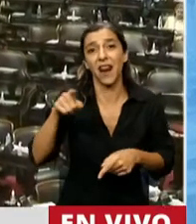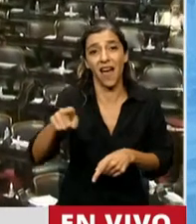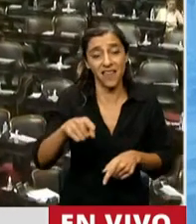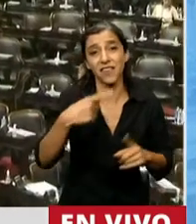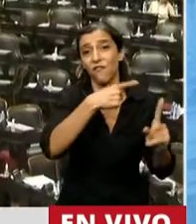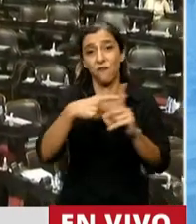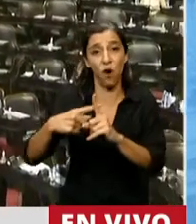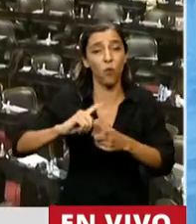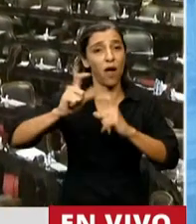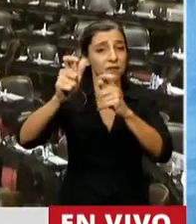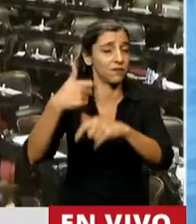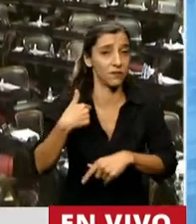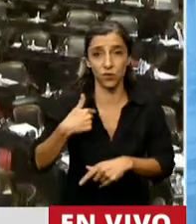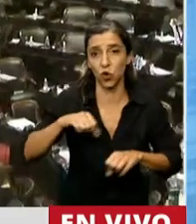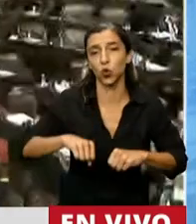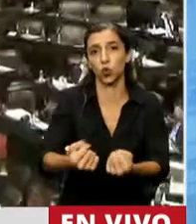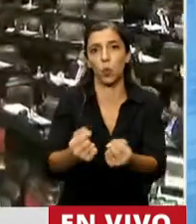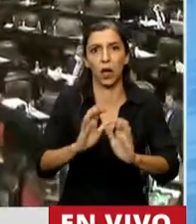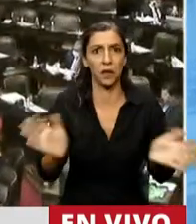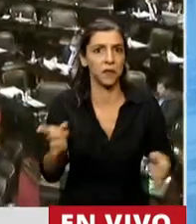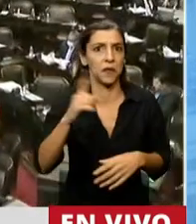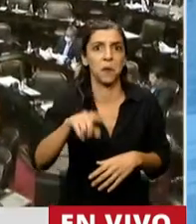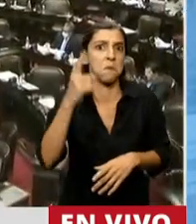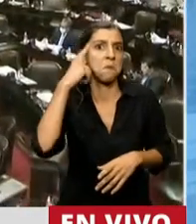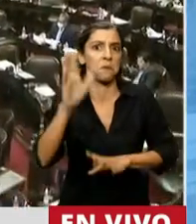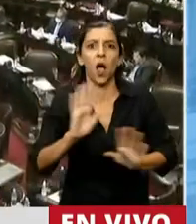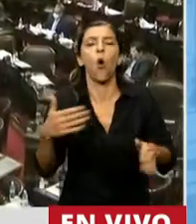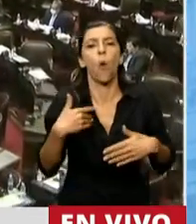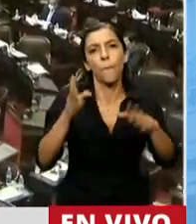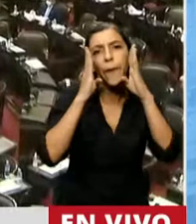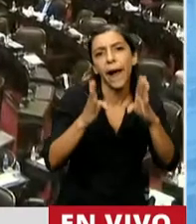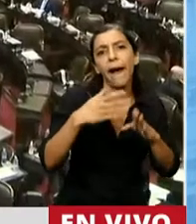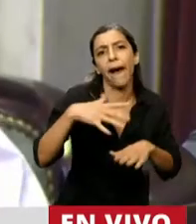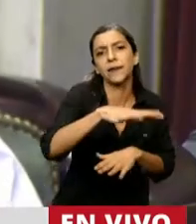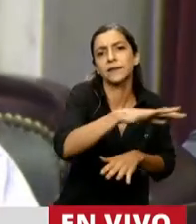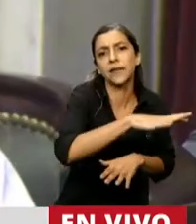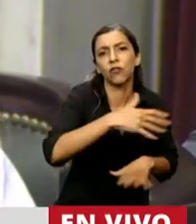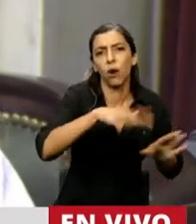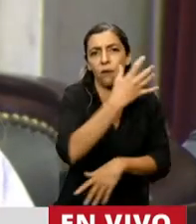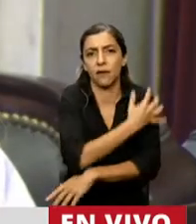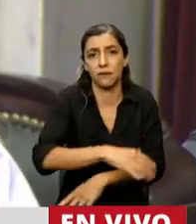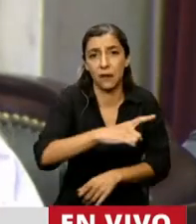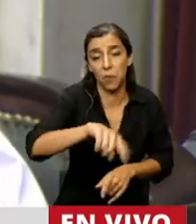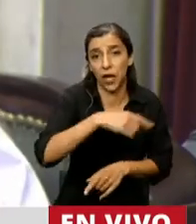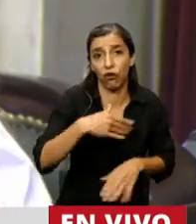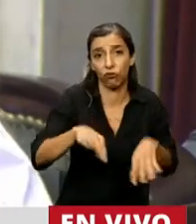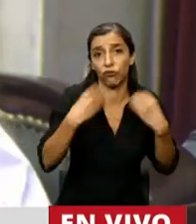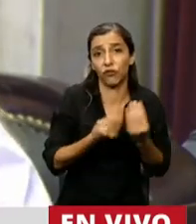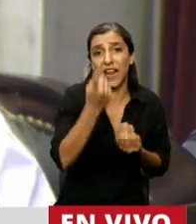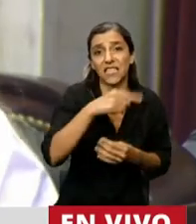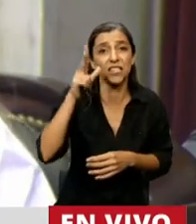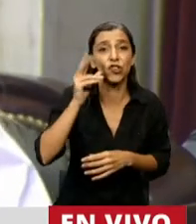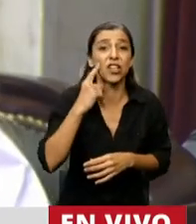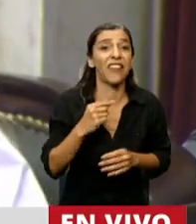jubilatoria. Supuestamente era a los fines de atender en forma prioritaria en el corto plazo a los sectores de más bajos ingresos. Y en 180 días se